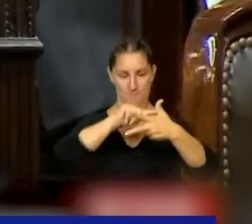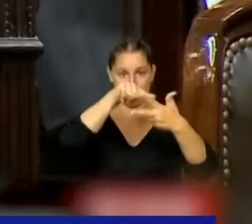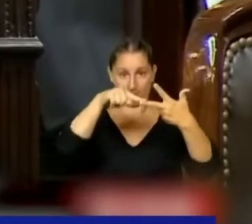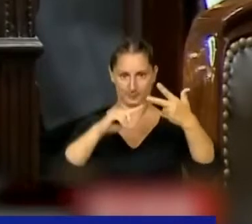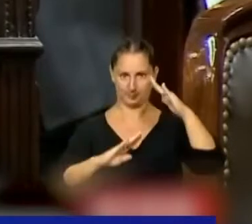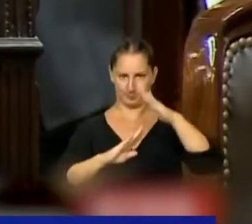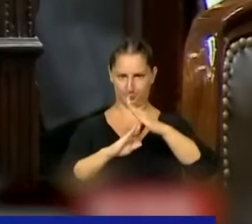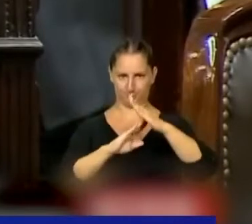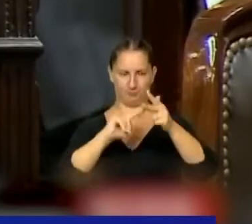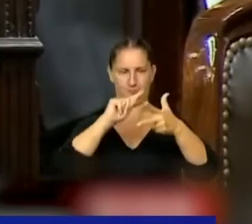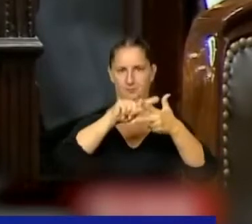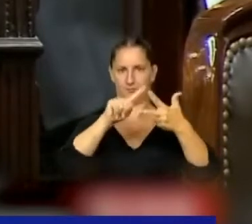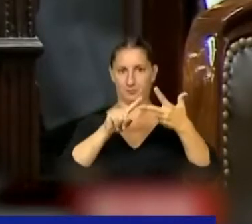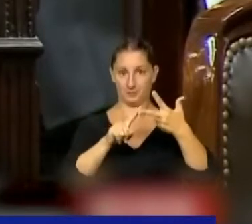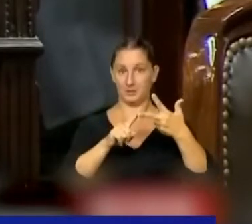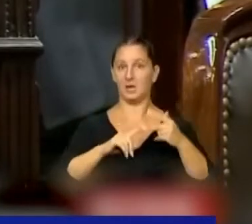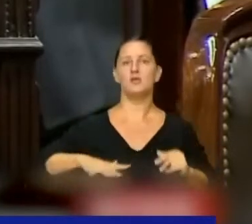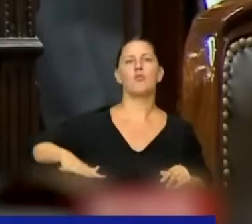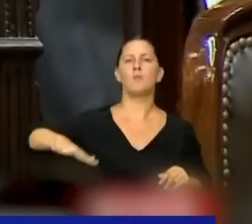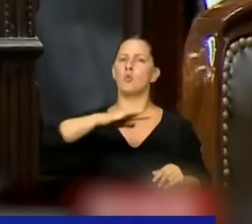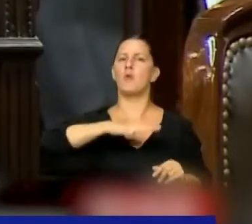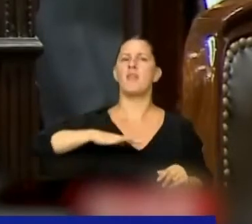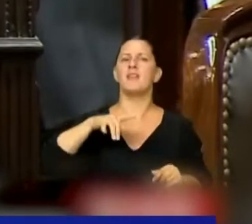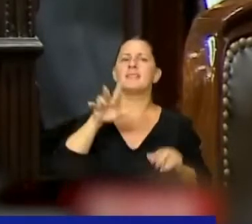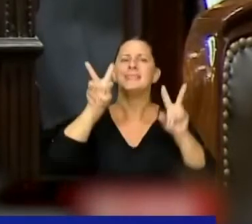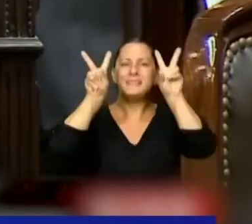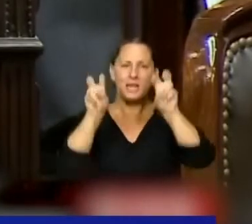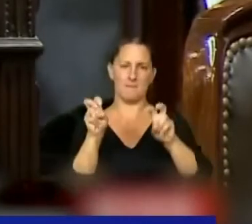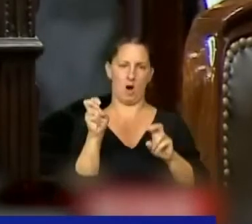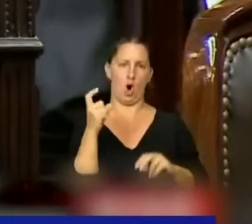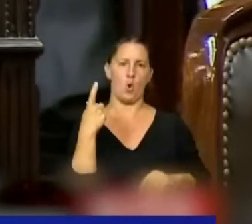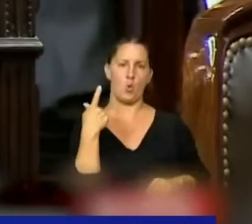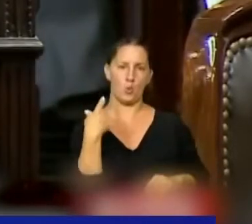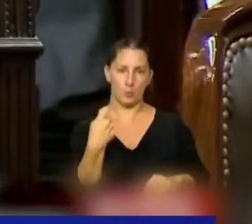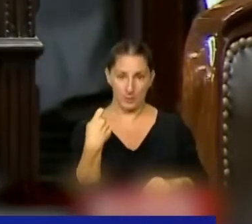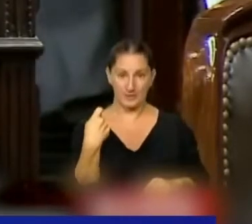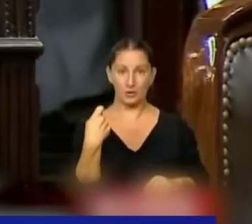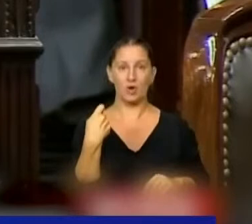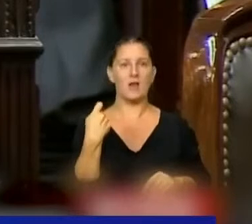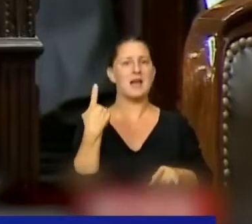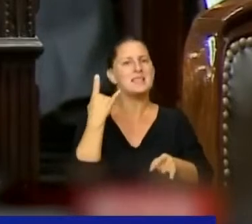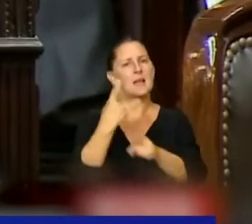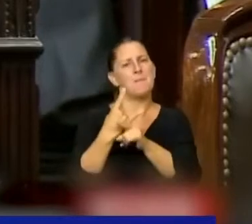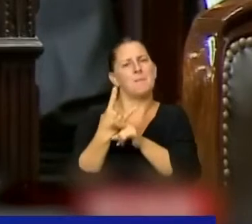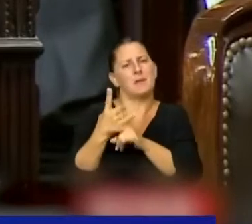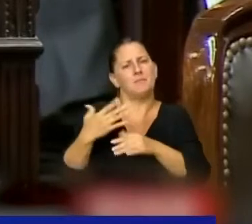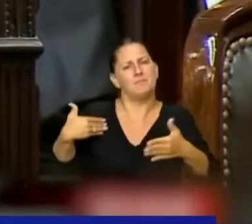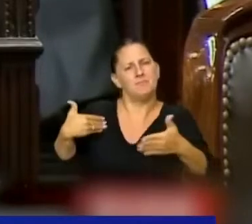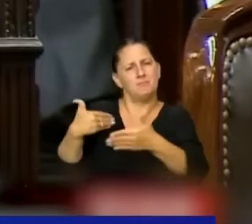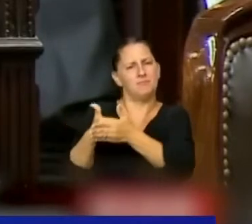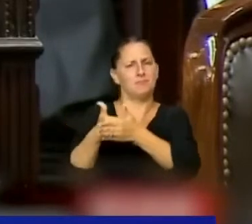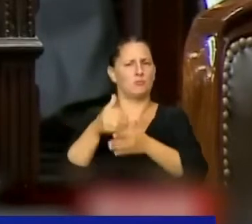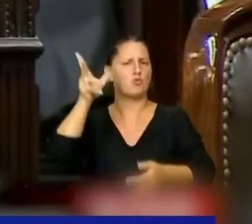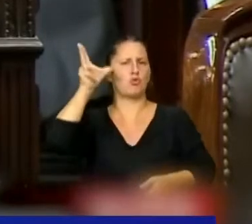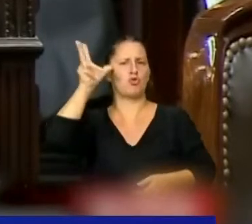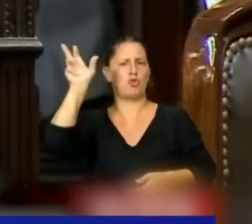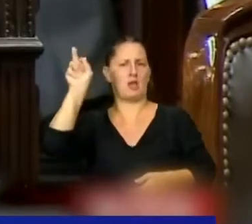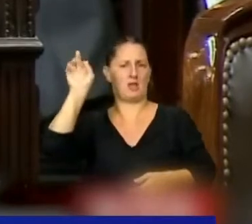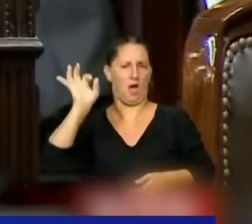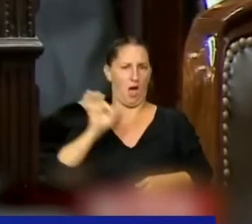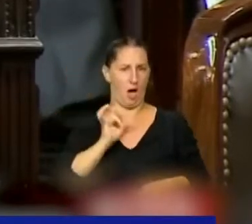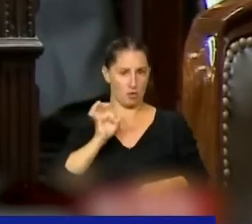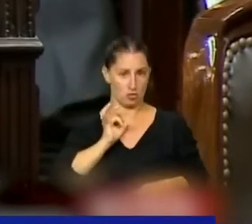económico? Ninguna de las medidas va al fondo del problema, que son los grandes desequilibrios que